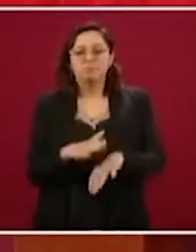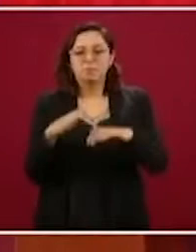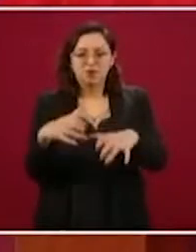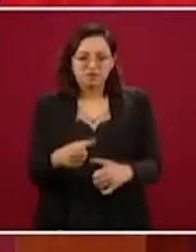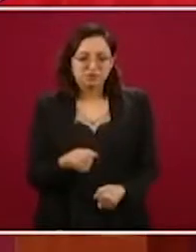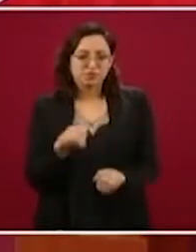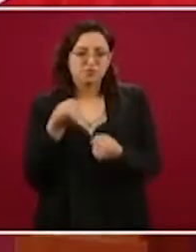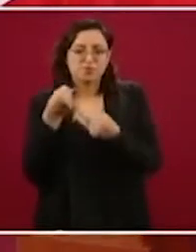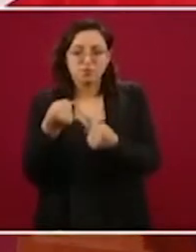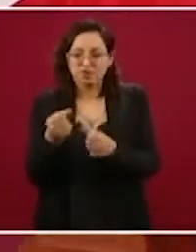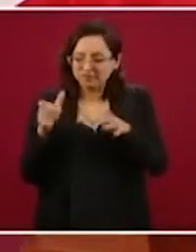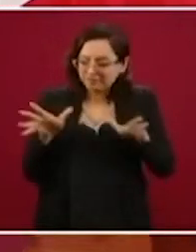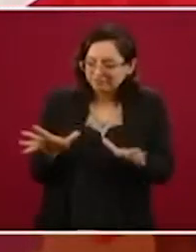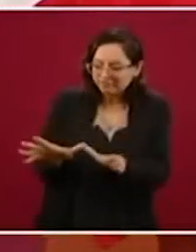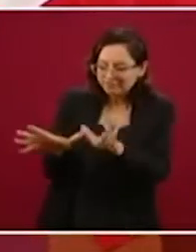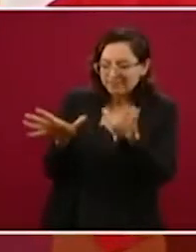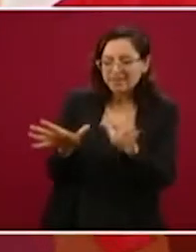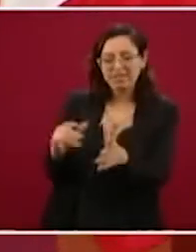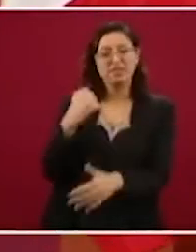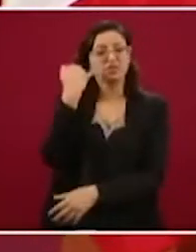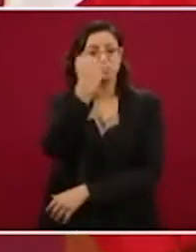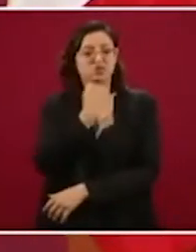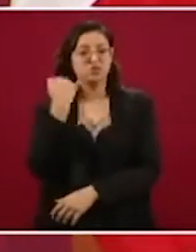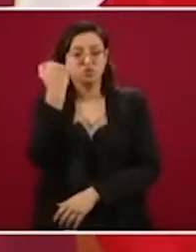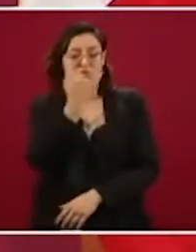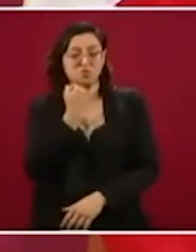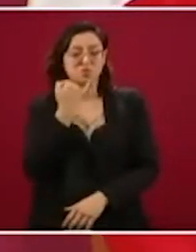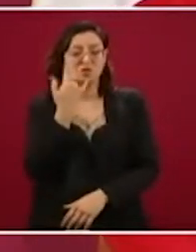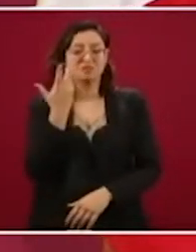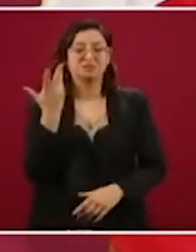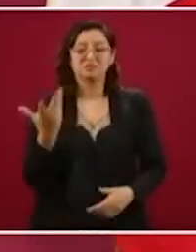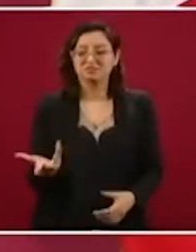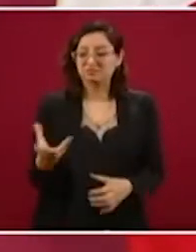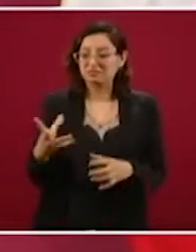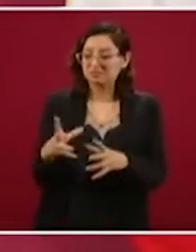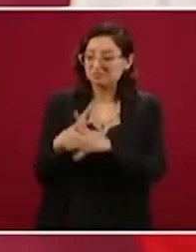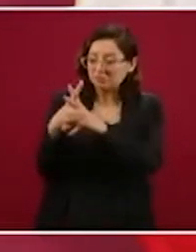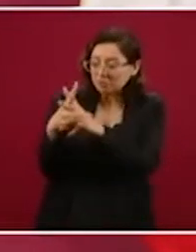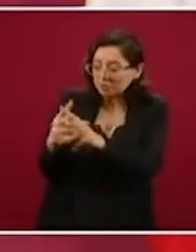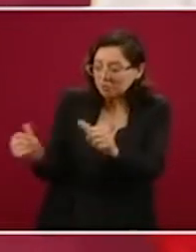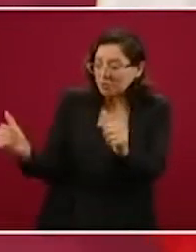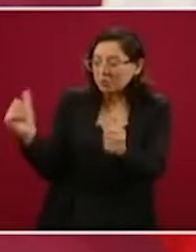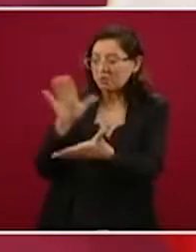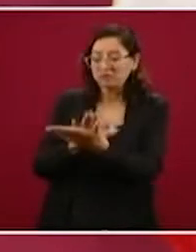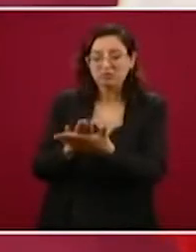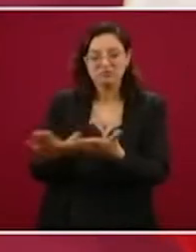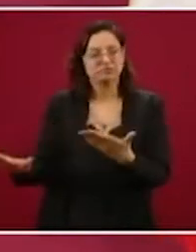fortalecer las lenguas, evitar que desaparezcan las lenguas,